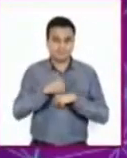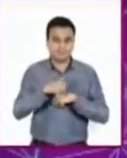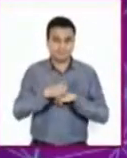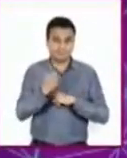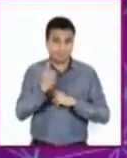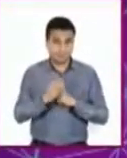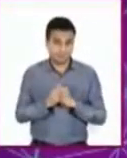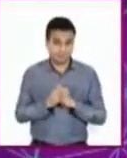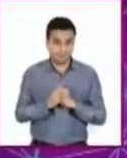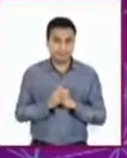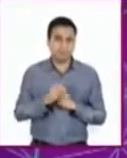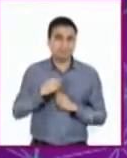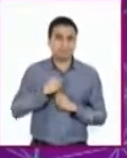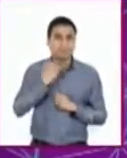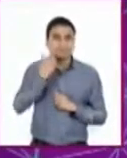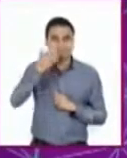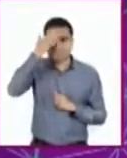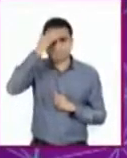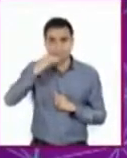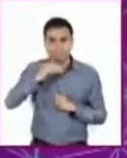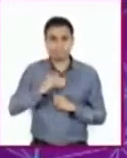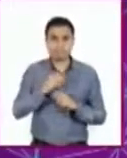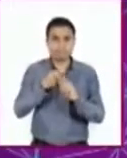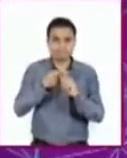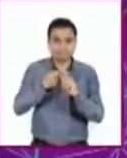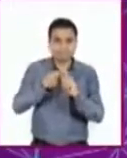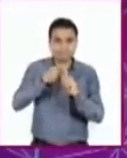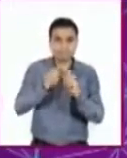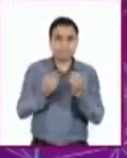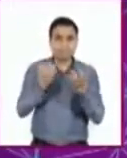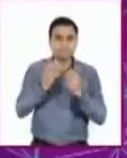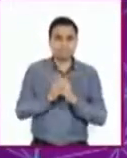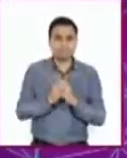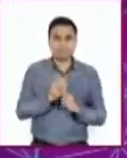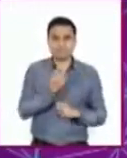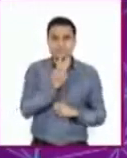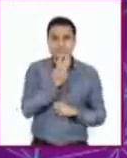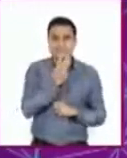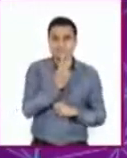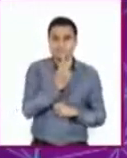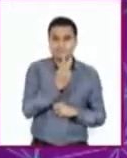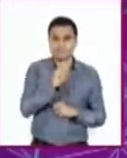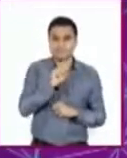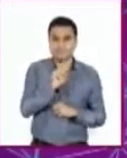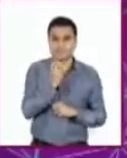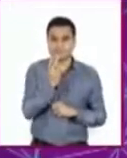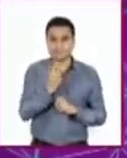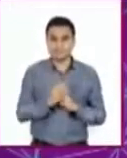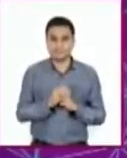se necesita saber cuántos grados hay de 2 enteros 2 décimos a